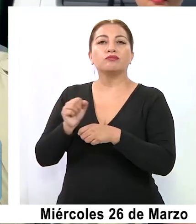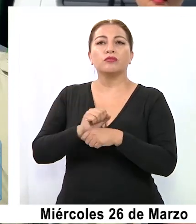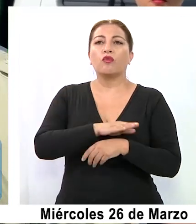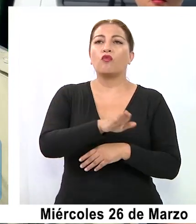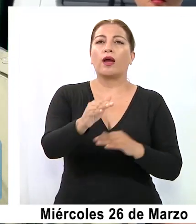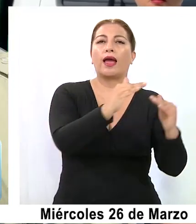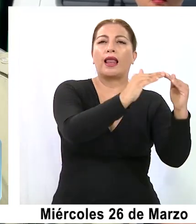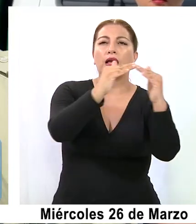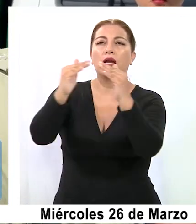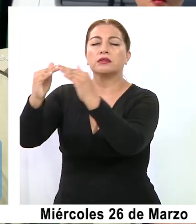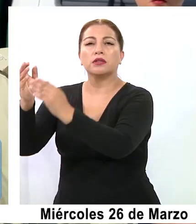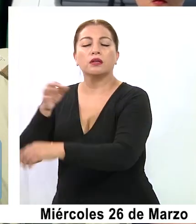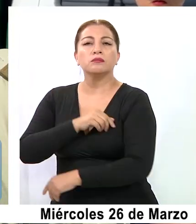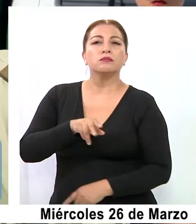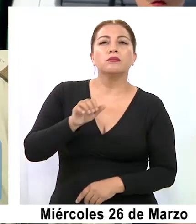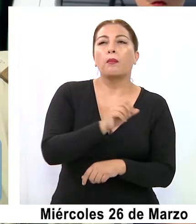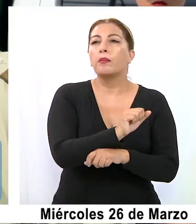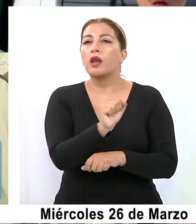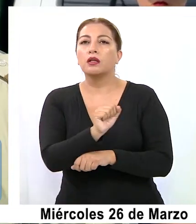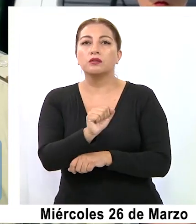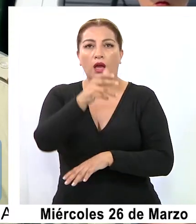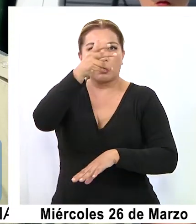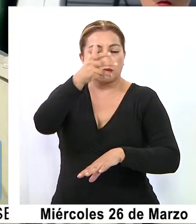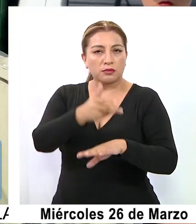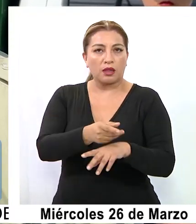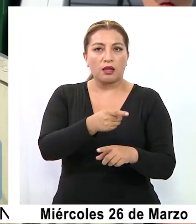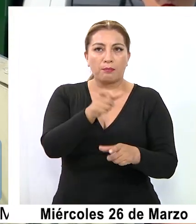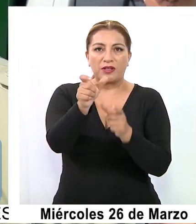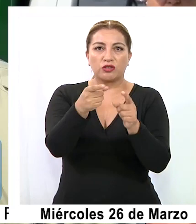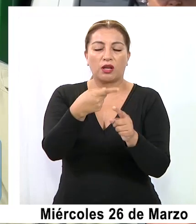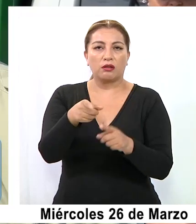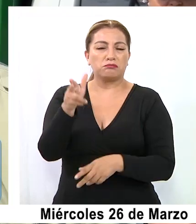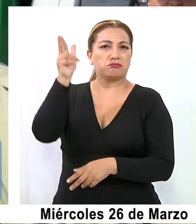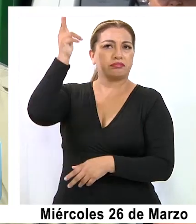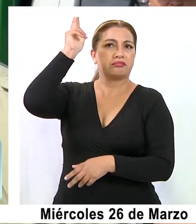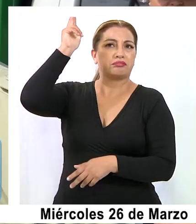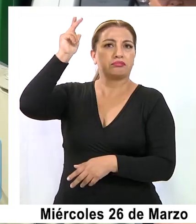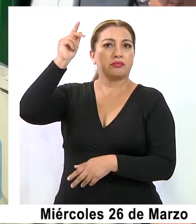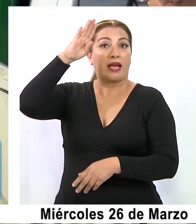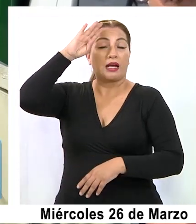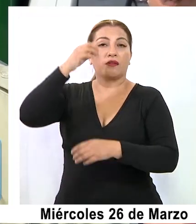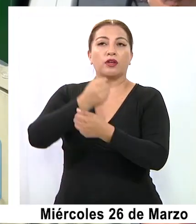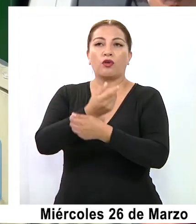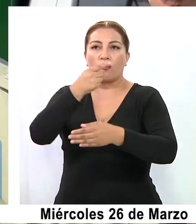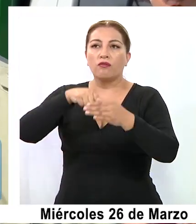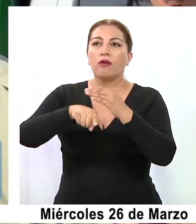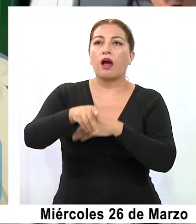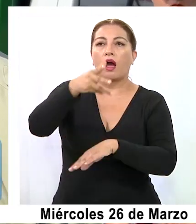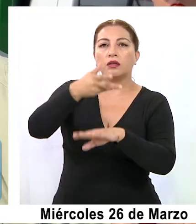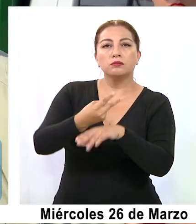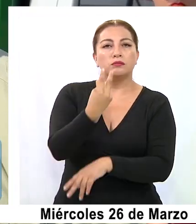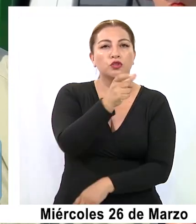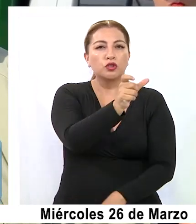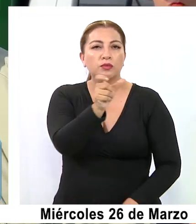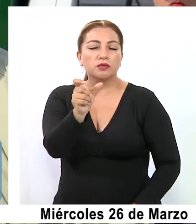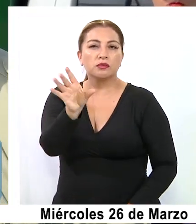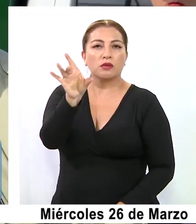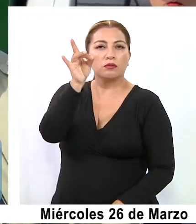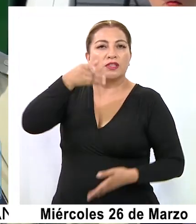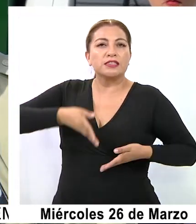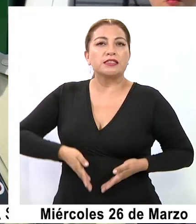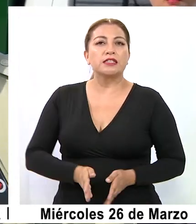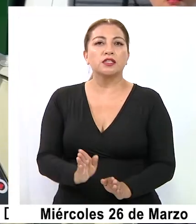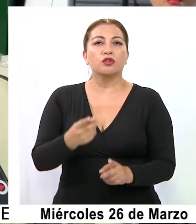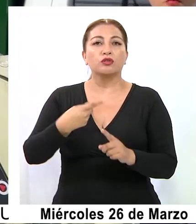población en el cual efectuaban diversos disparos. Carabineros ingresa al lugar y divisa a dos personas de